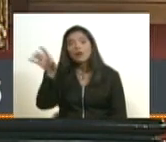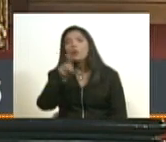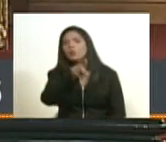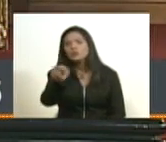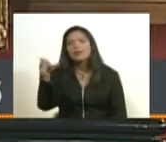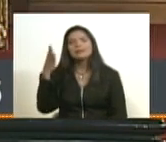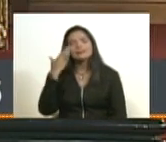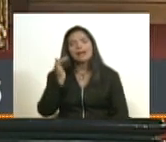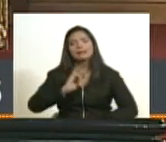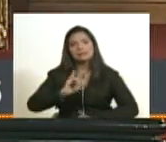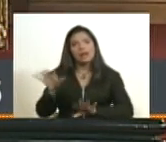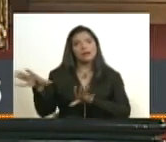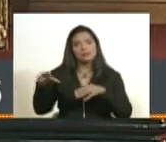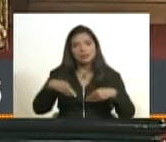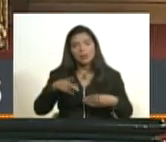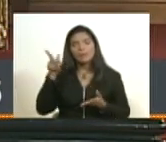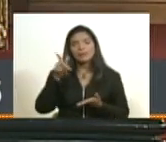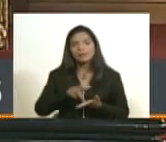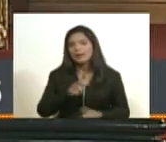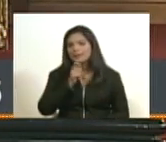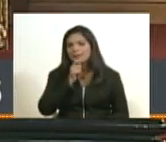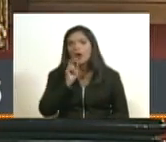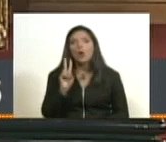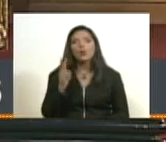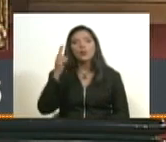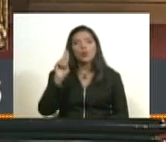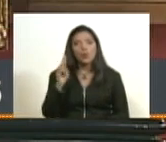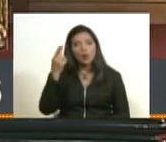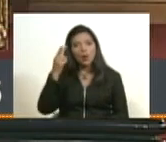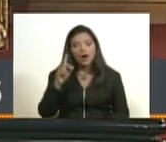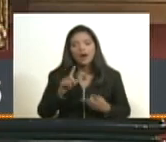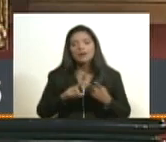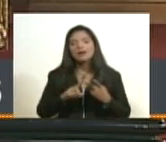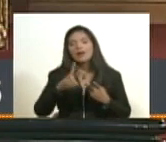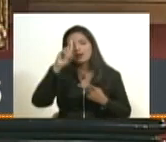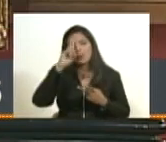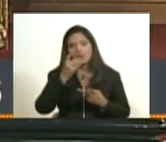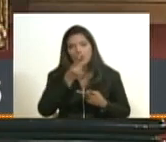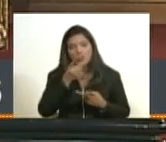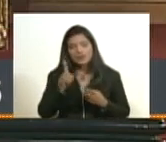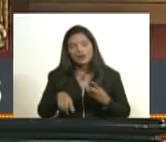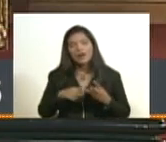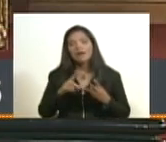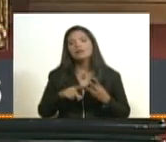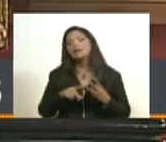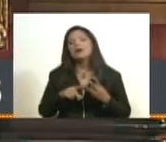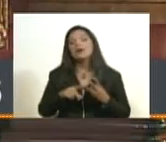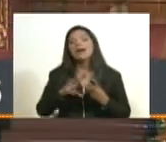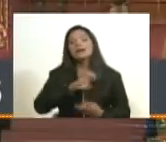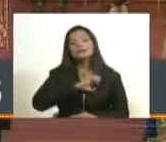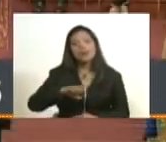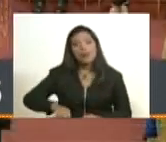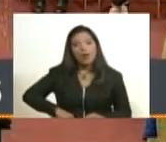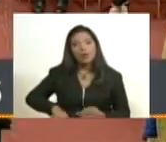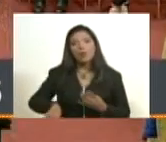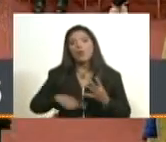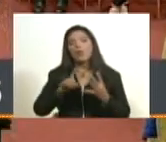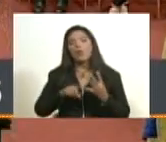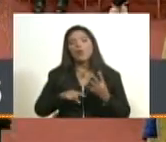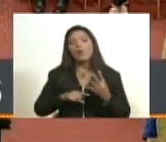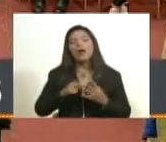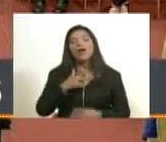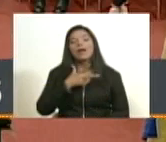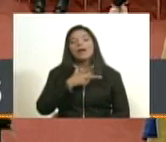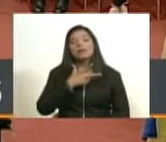han aceptado participar son Uruguay, República Dominicana, El Salvador,